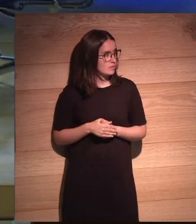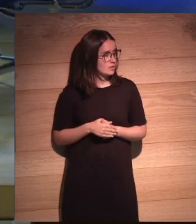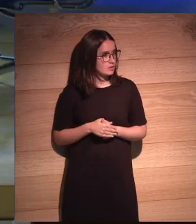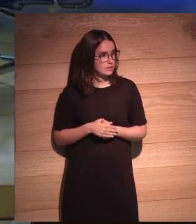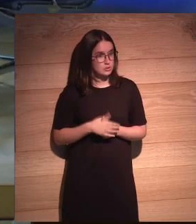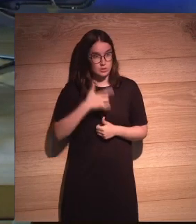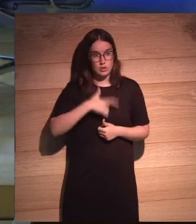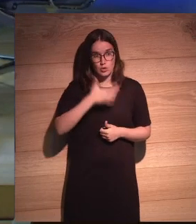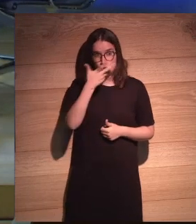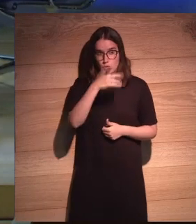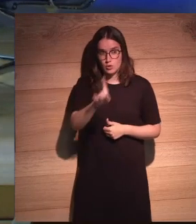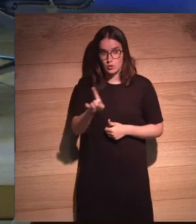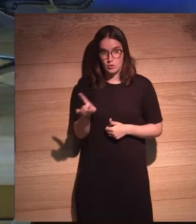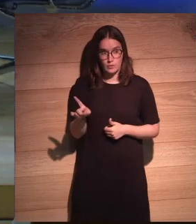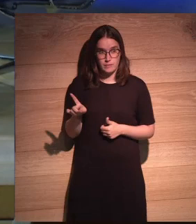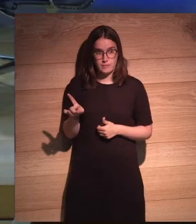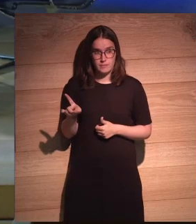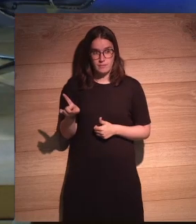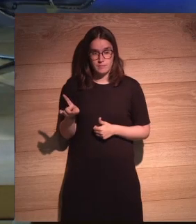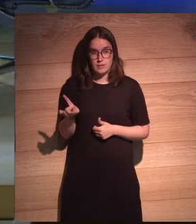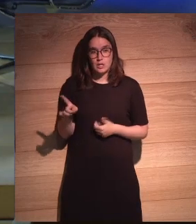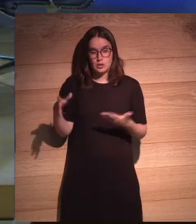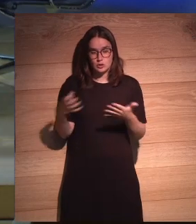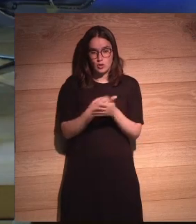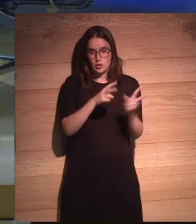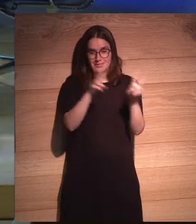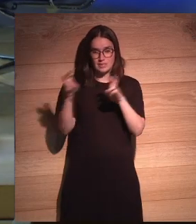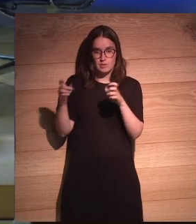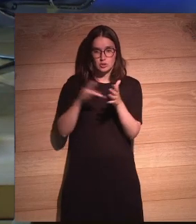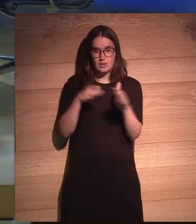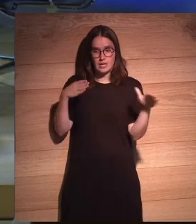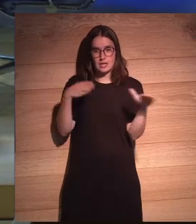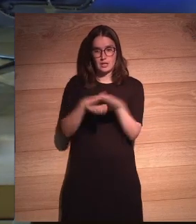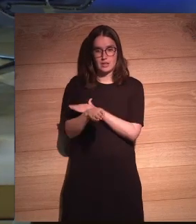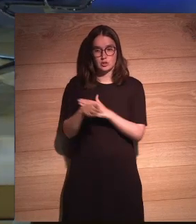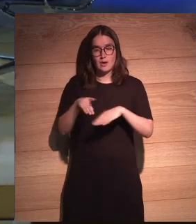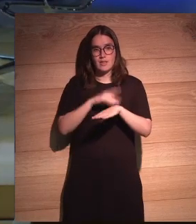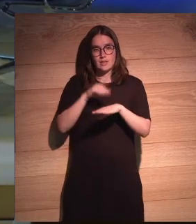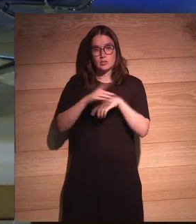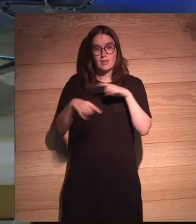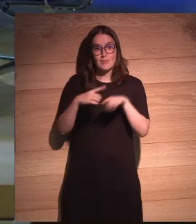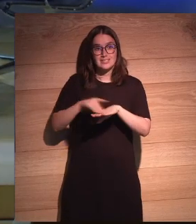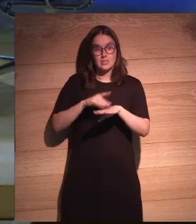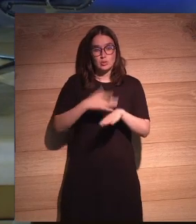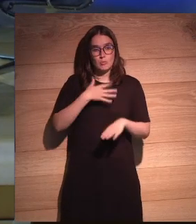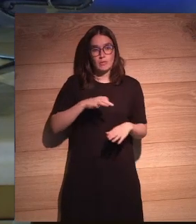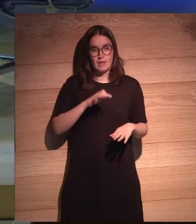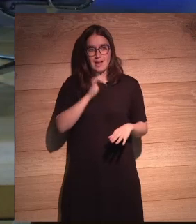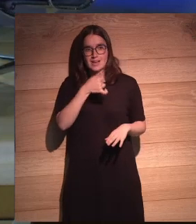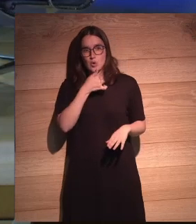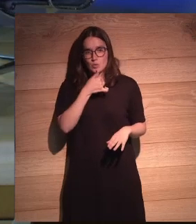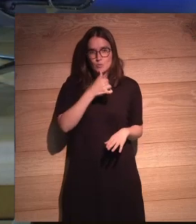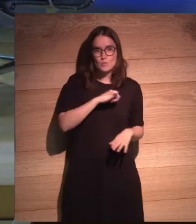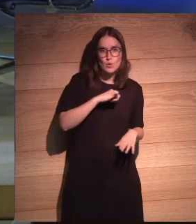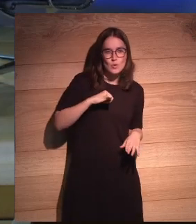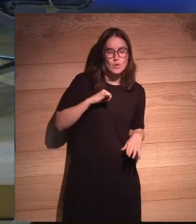Yo la verdad es que no conozco, ocurre en todos los temas el acceso a datos, además datos que igual se pueden anonimizar, es